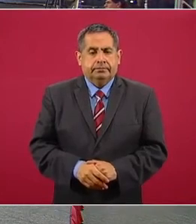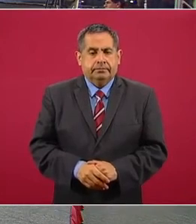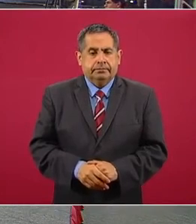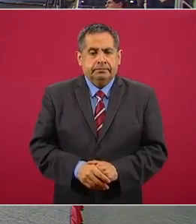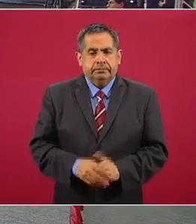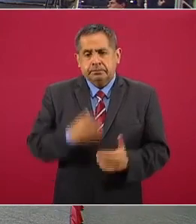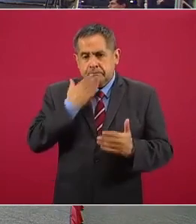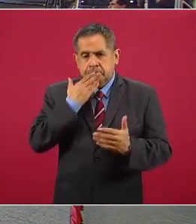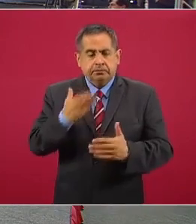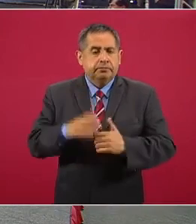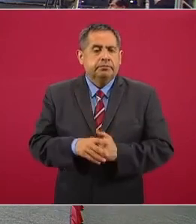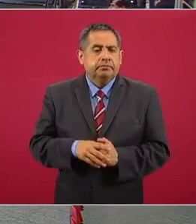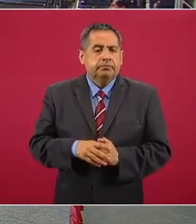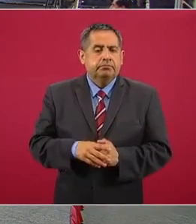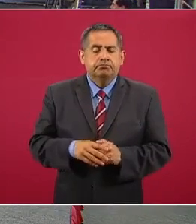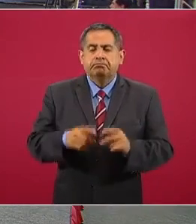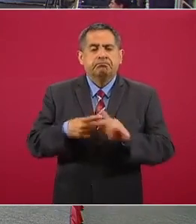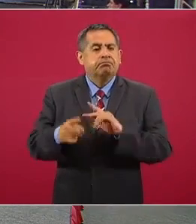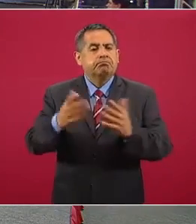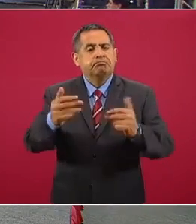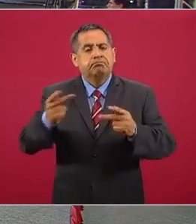Muy bien, pues vamos a abrir.